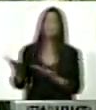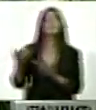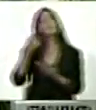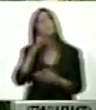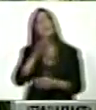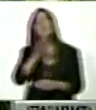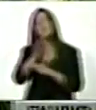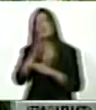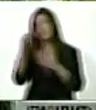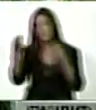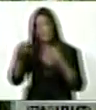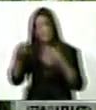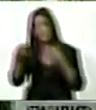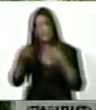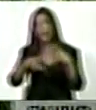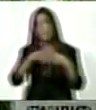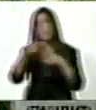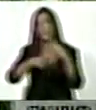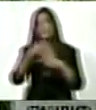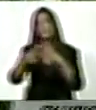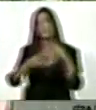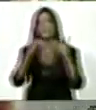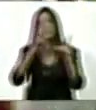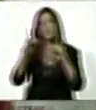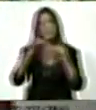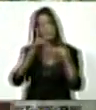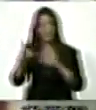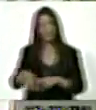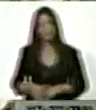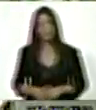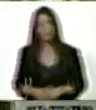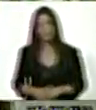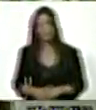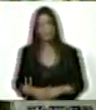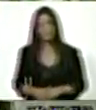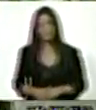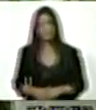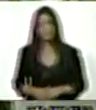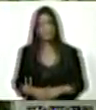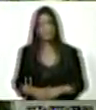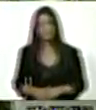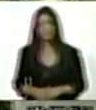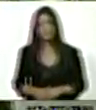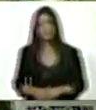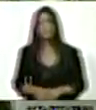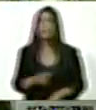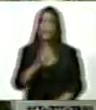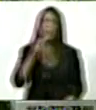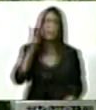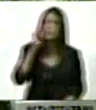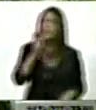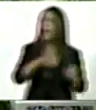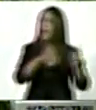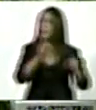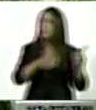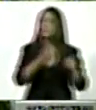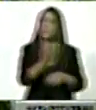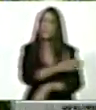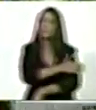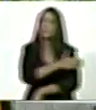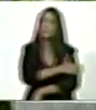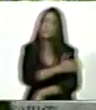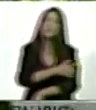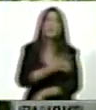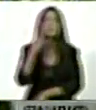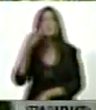futuro real del proceso de diálogo? Incluso escuché a algunos voceros de la oposición que